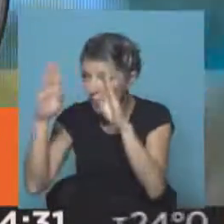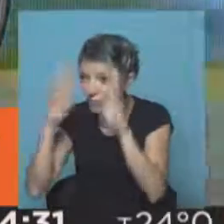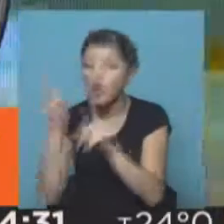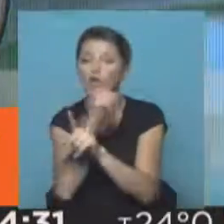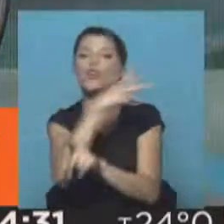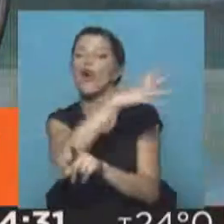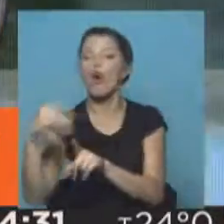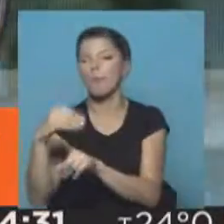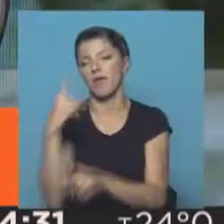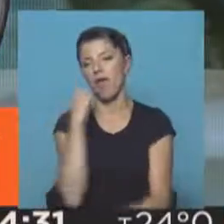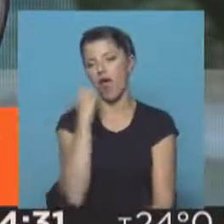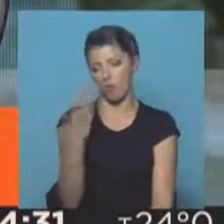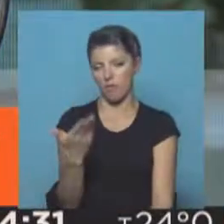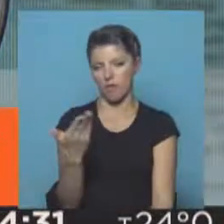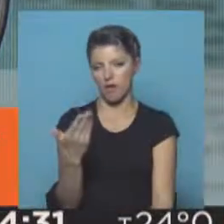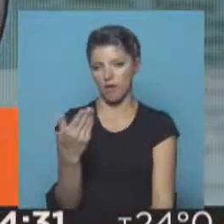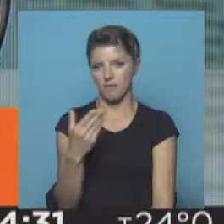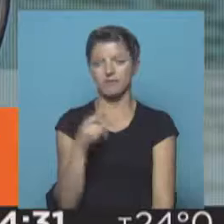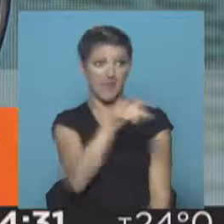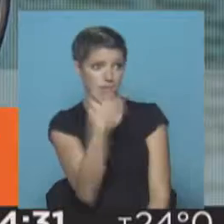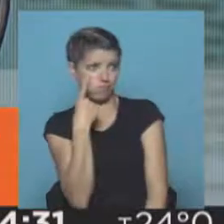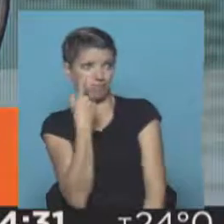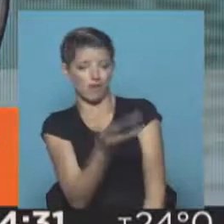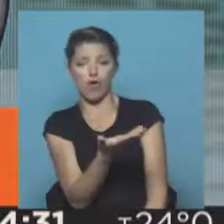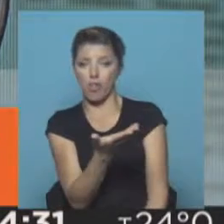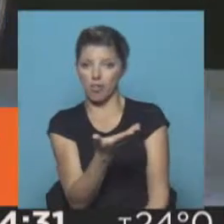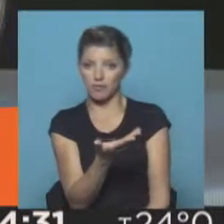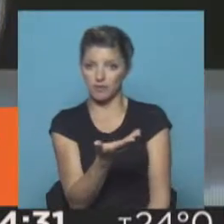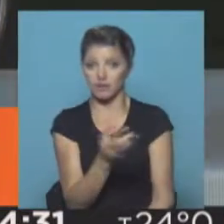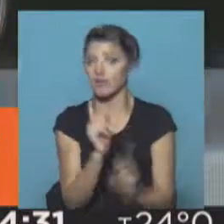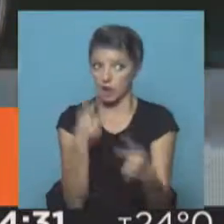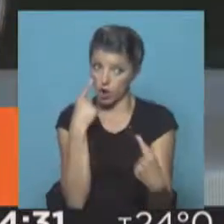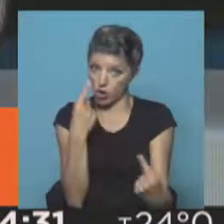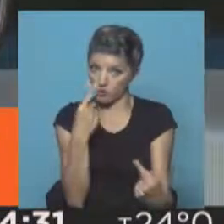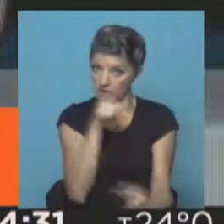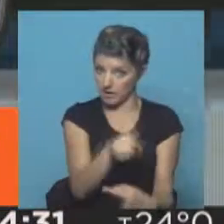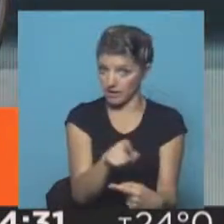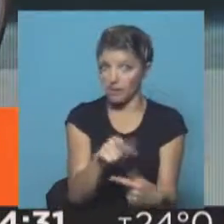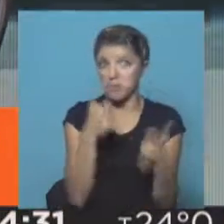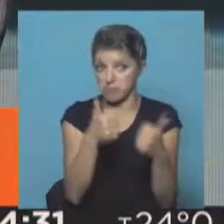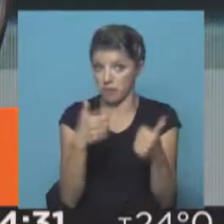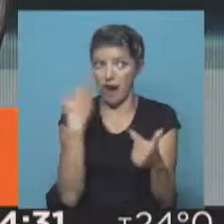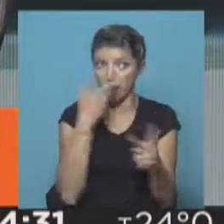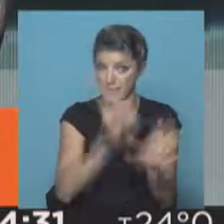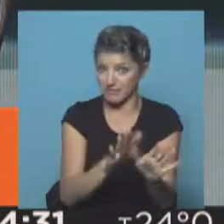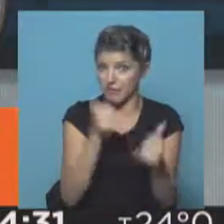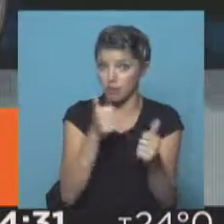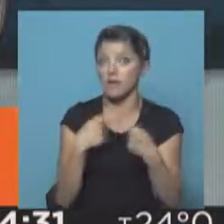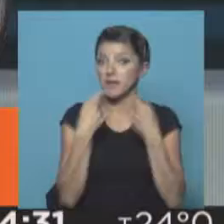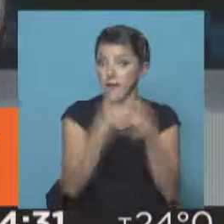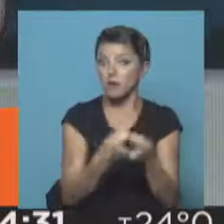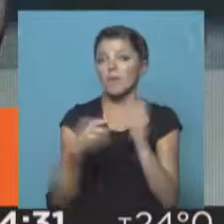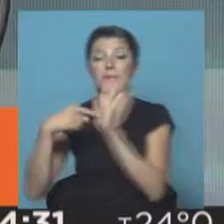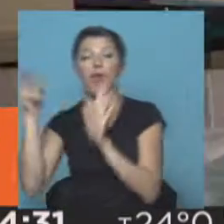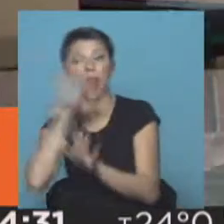Trump. Porque están esperando que a Trump lo conocen. Y además, por cierto, hay que reconocer que a él le funciona eso. Sí, pero no a ella. En sus votantes, pero no a ella.